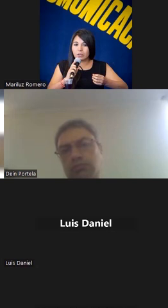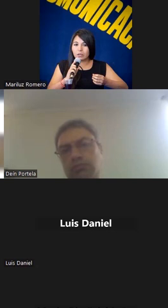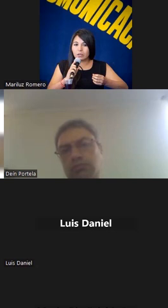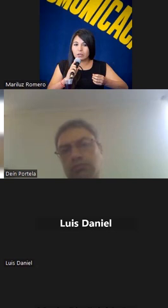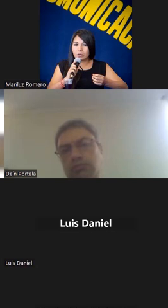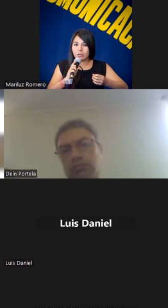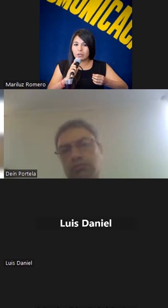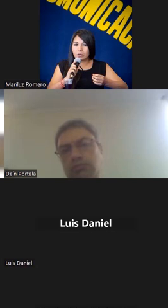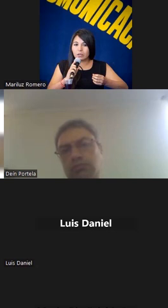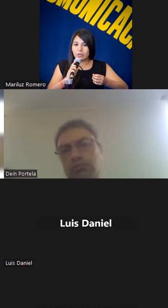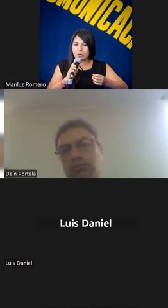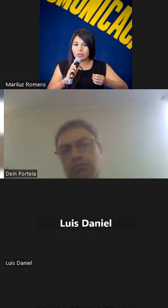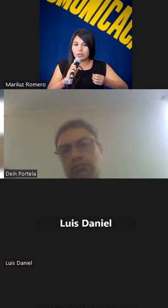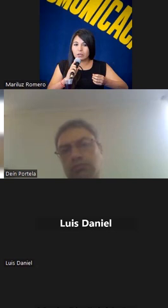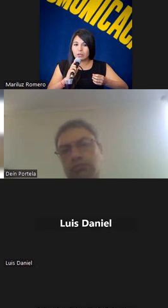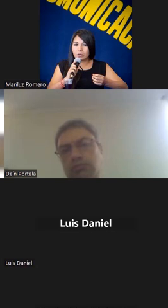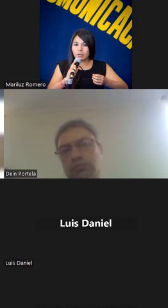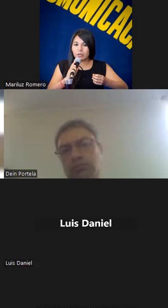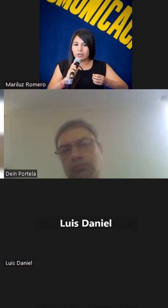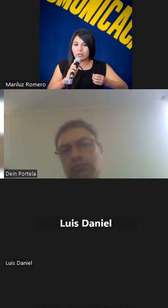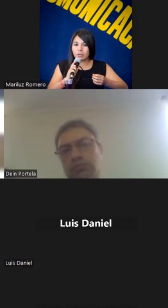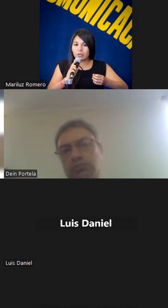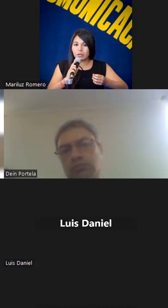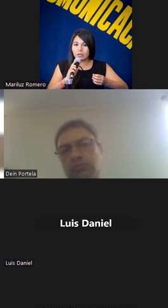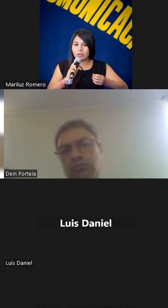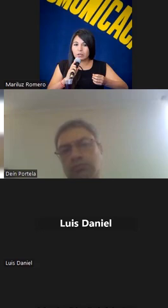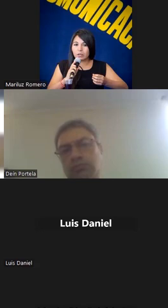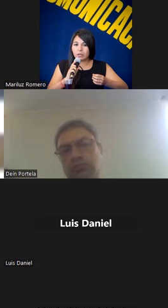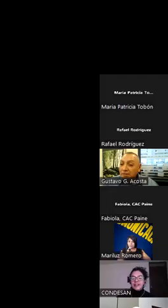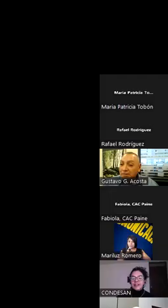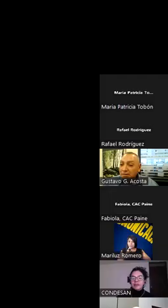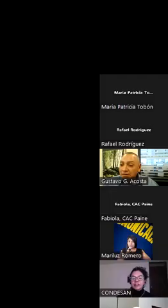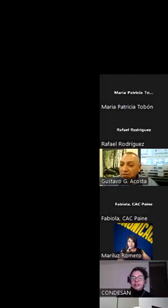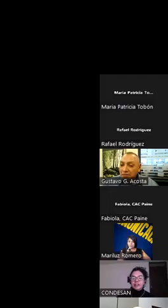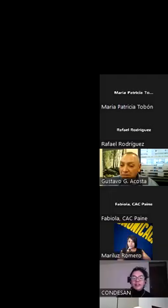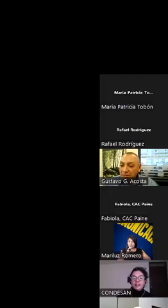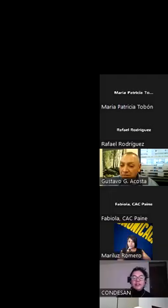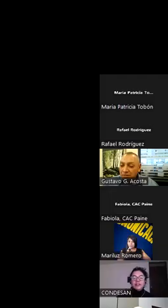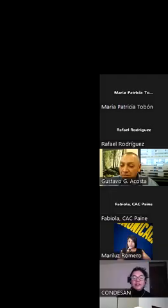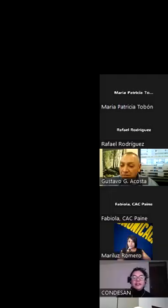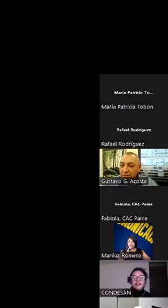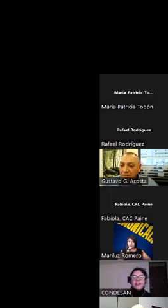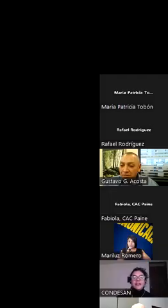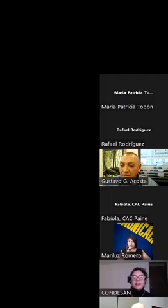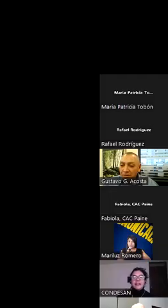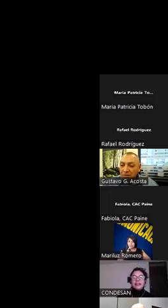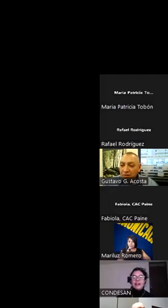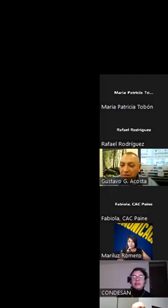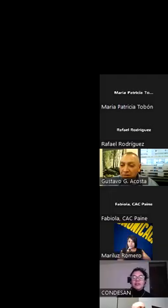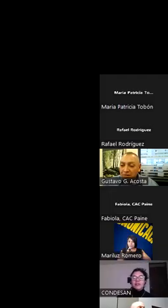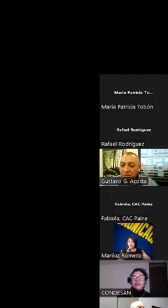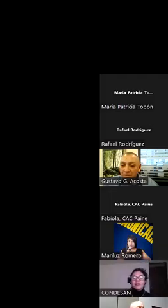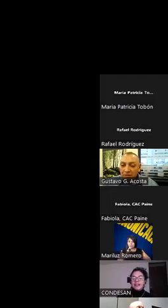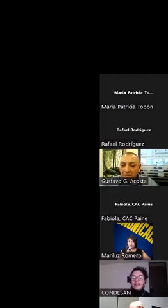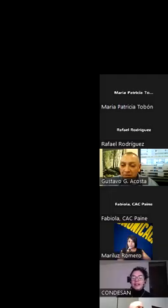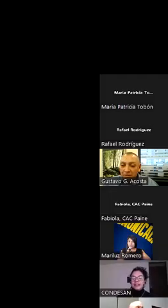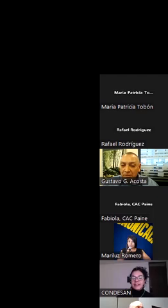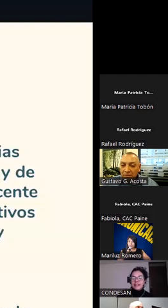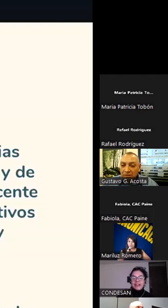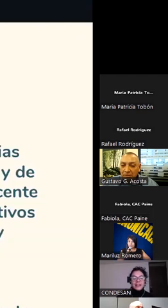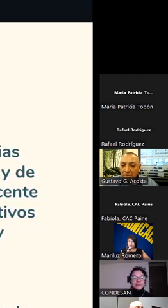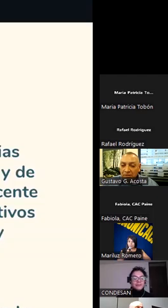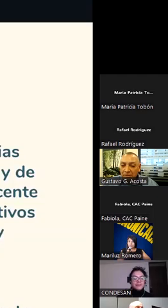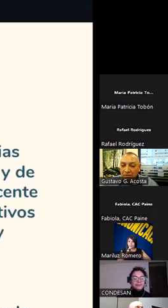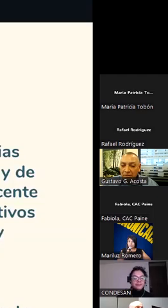les voy a presentar a nuestro siguiente expositor él en cambio viene de